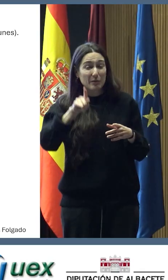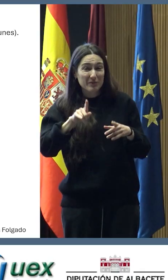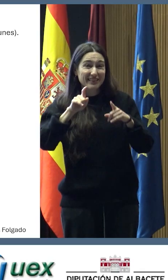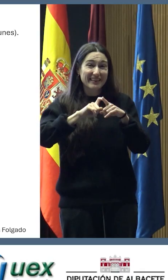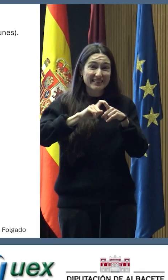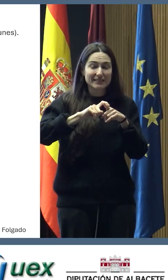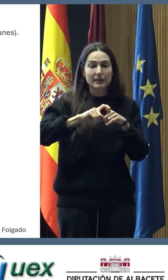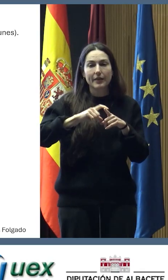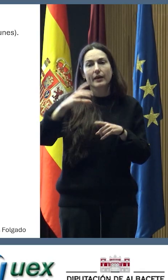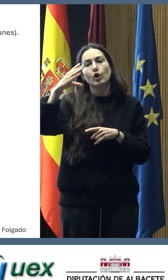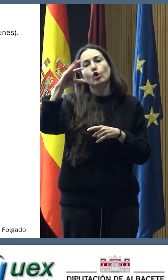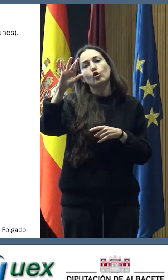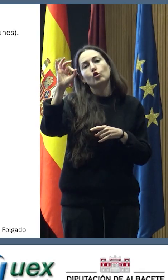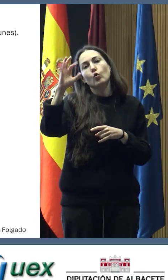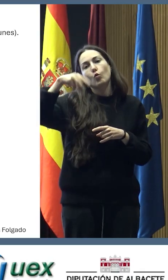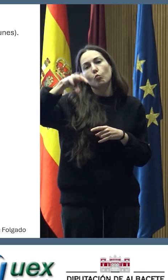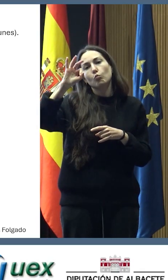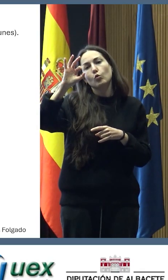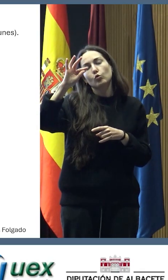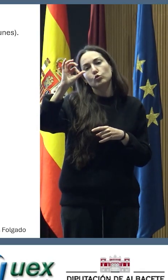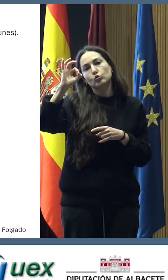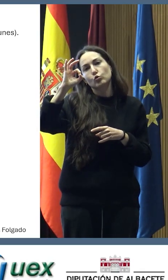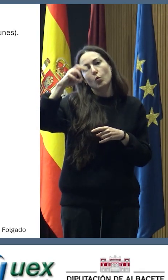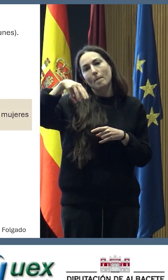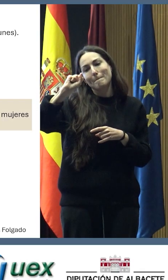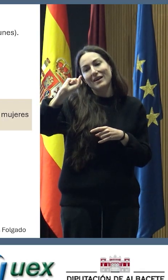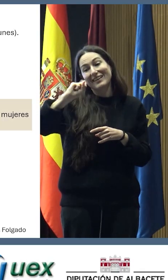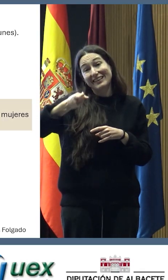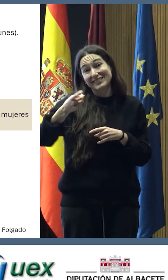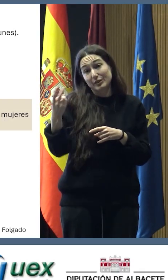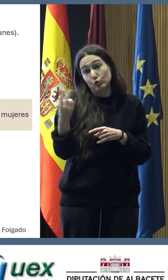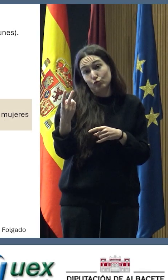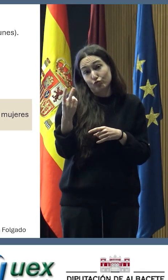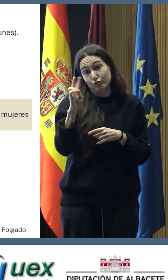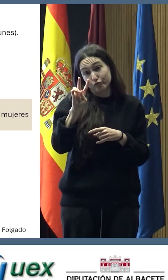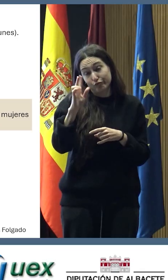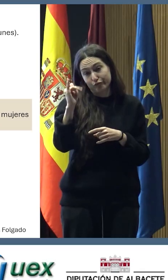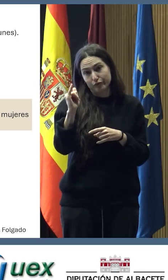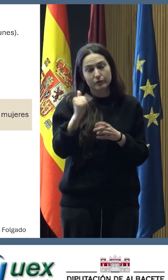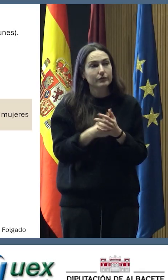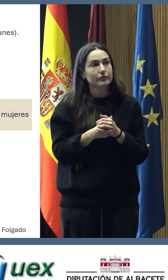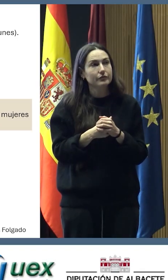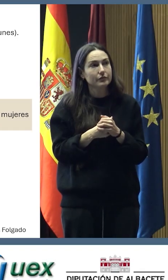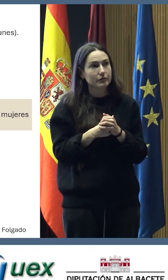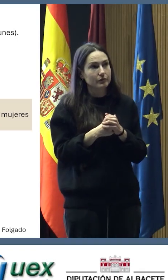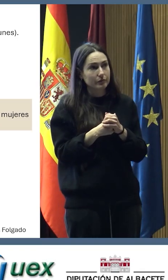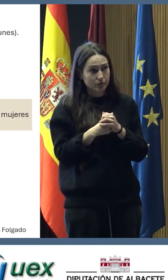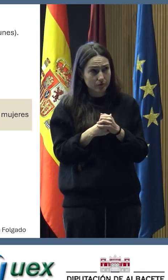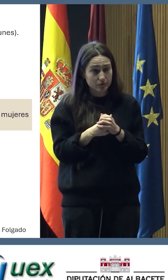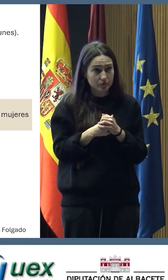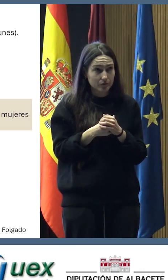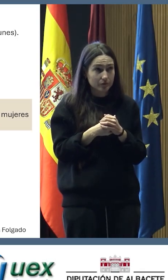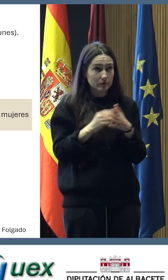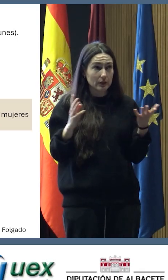X. Como tenemos 2, pues doble. Y bueno, ¿qué consecuencias tiene? Pues consecuencias